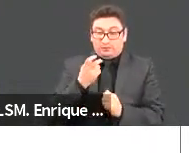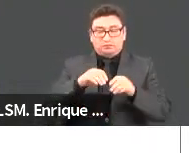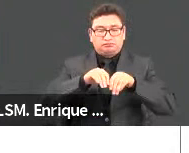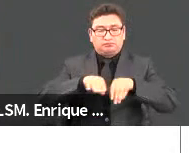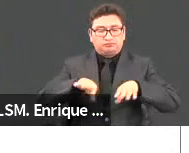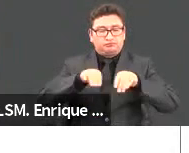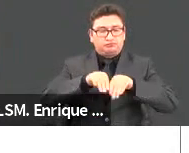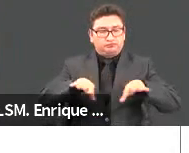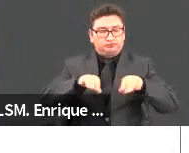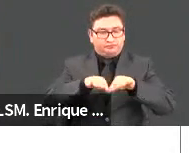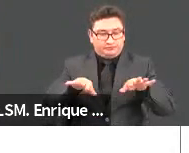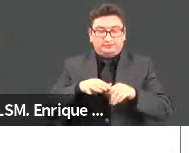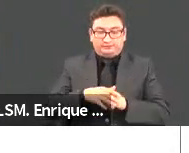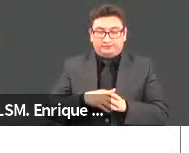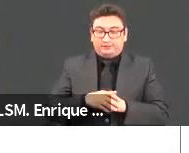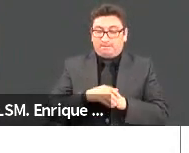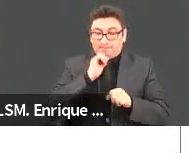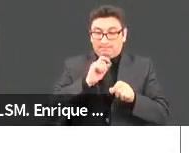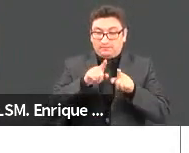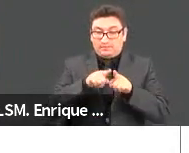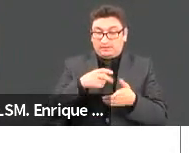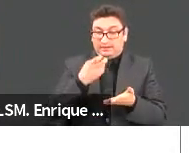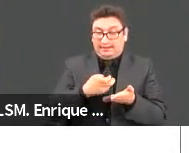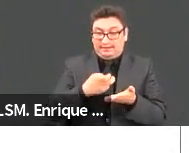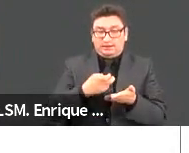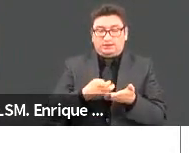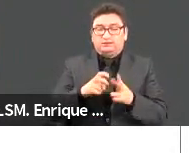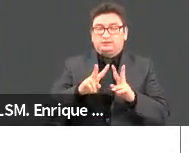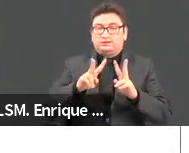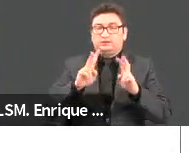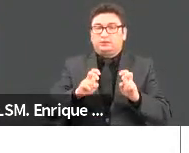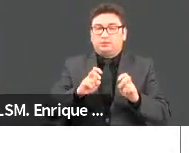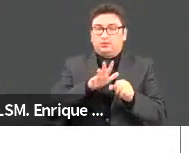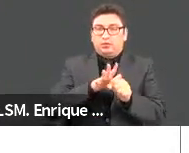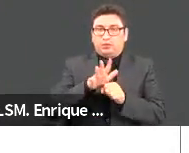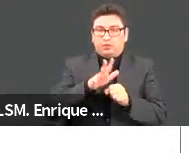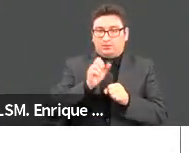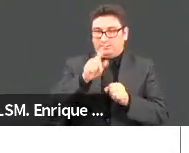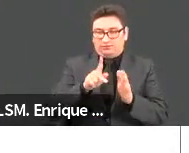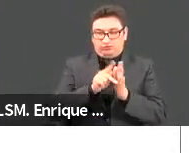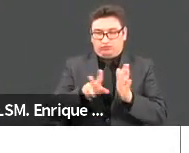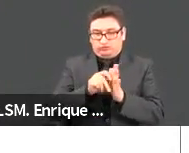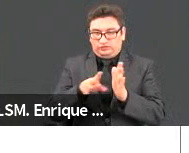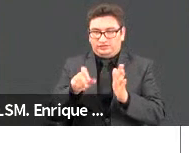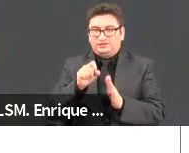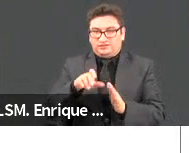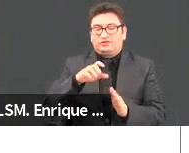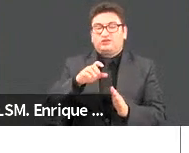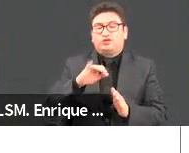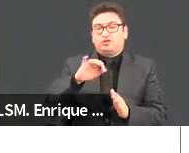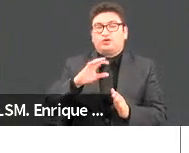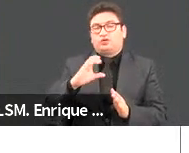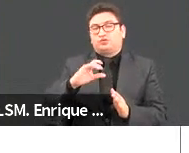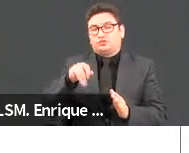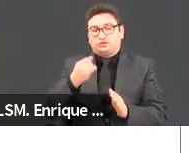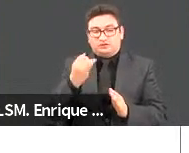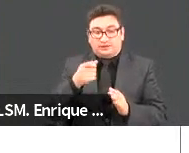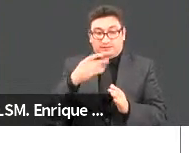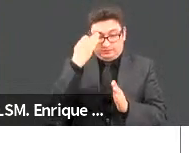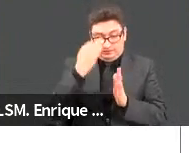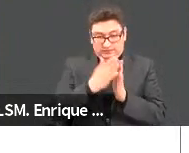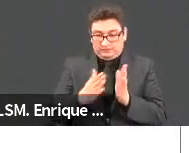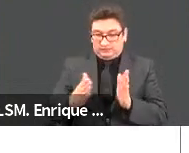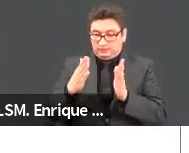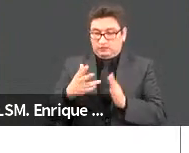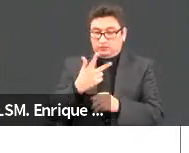publicación también tiene que ver con respecto del semanario. A contrario del semanario, durante esta octava época,